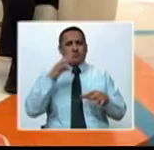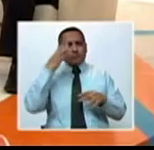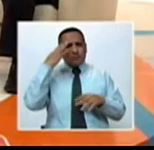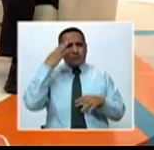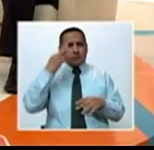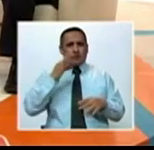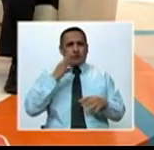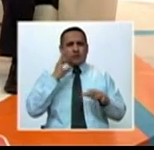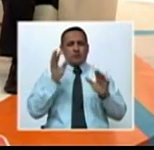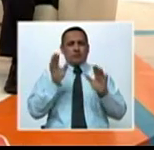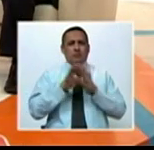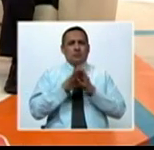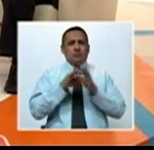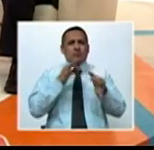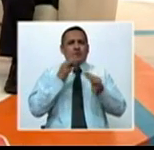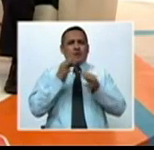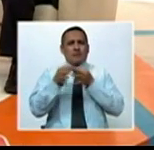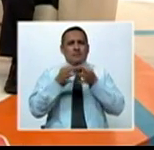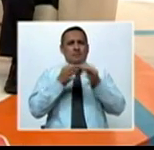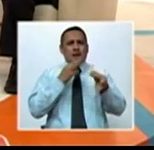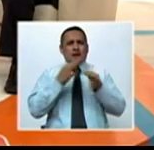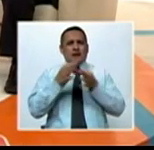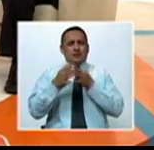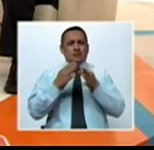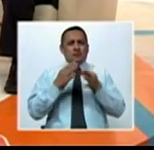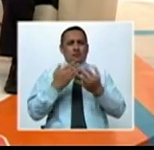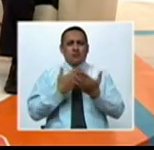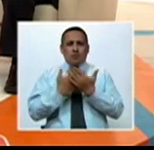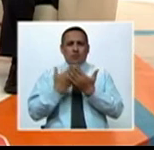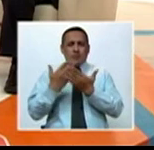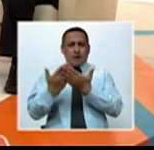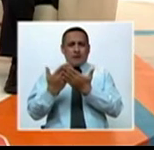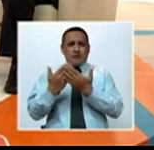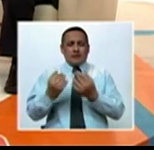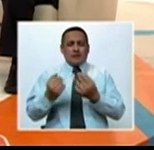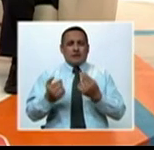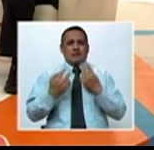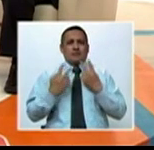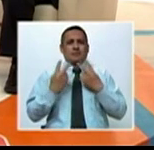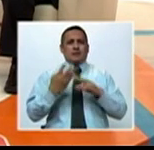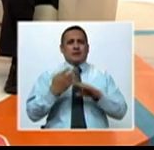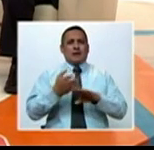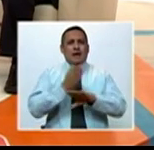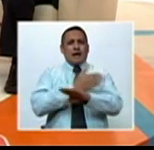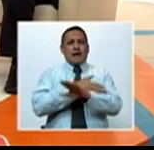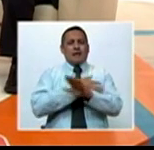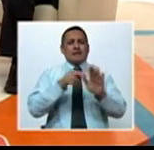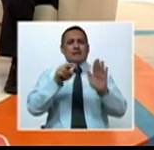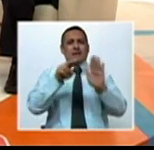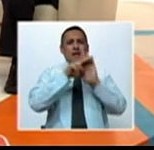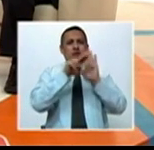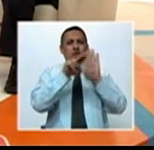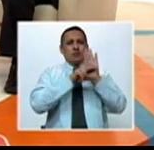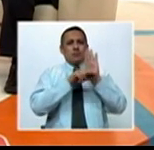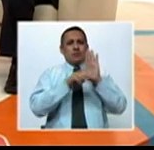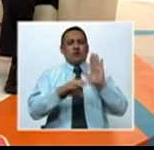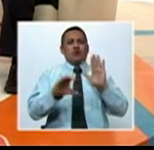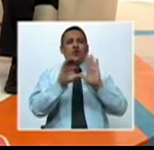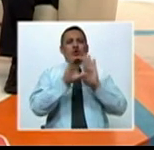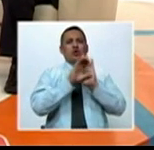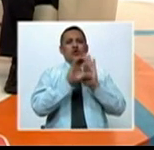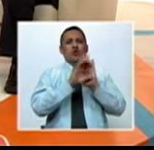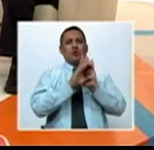haciendo, creo yo, una interpretación literal de la norma del